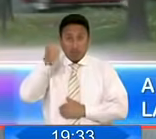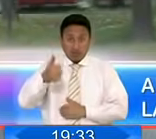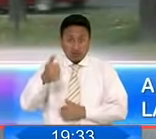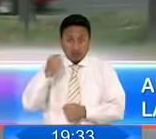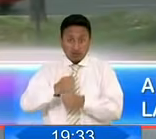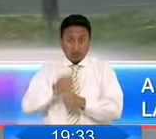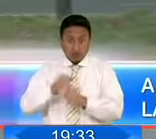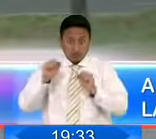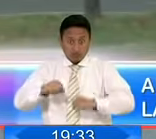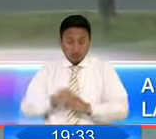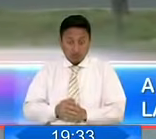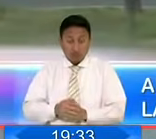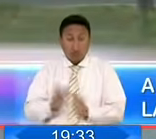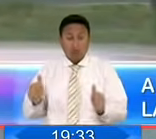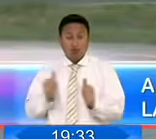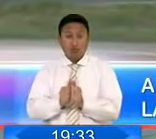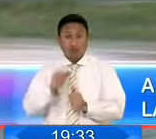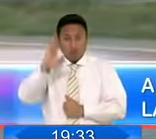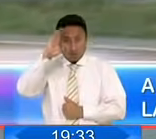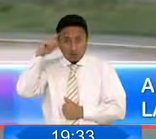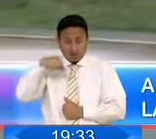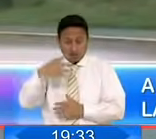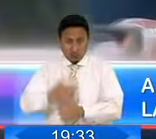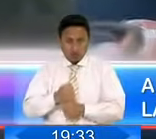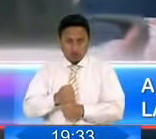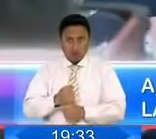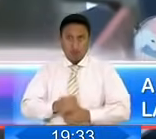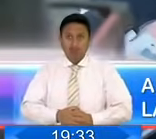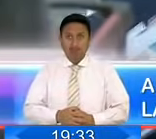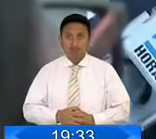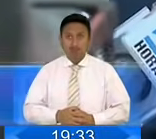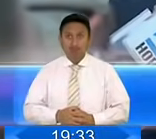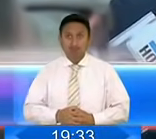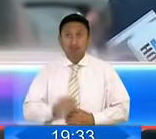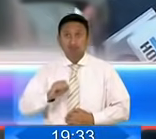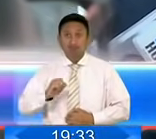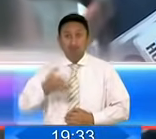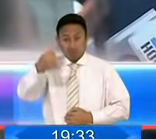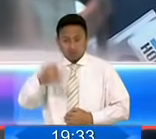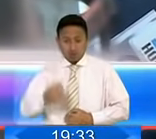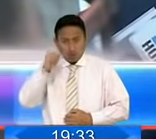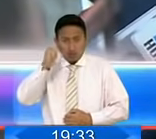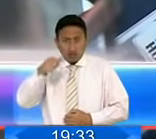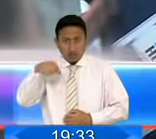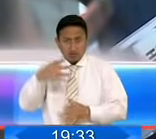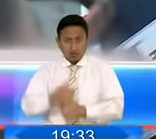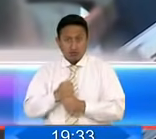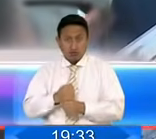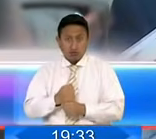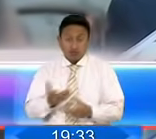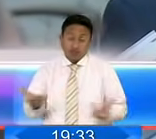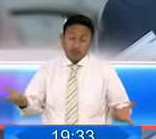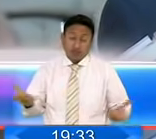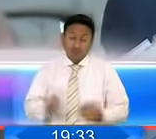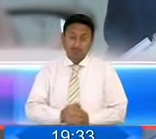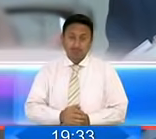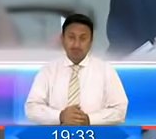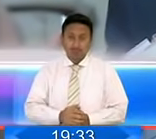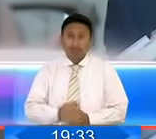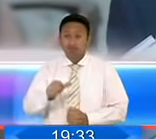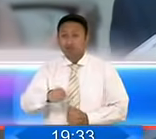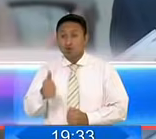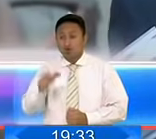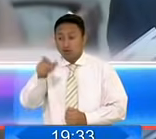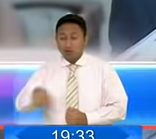que la fuerza pública deberá establecer garantías. La fuerza pública tiene que brindar las seguridades y con todos los demás hay que